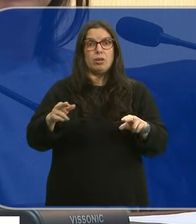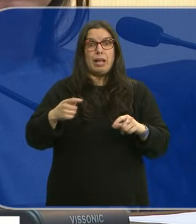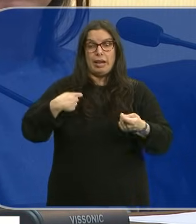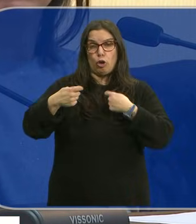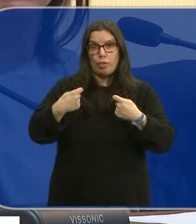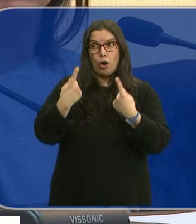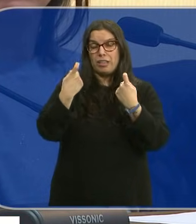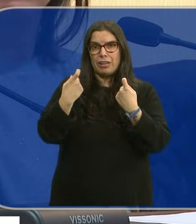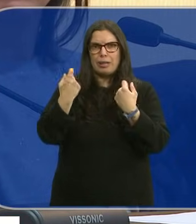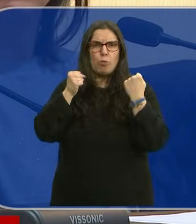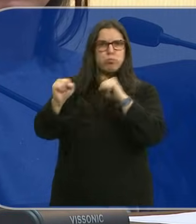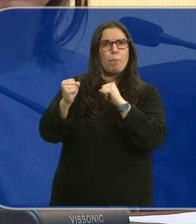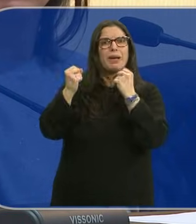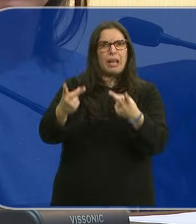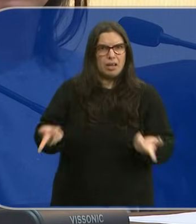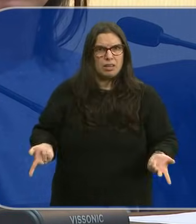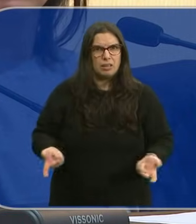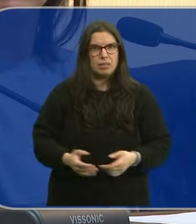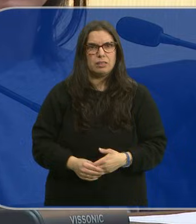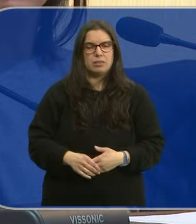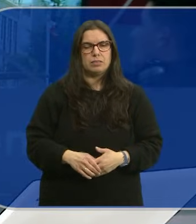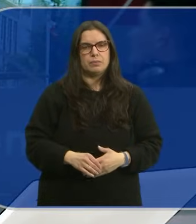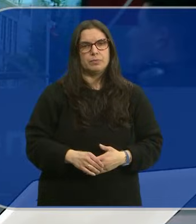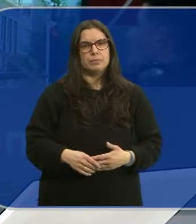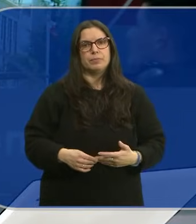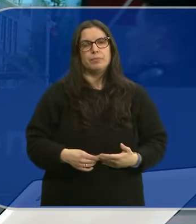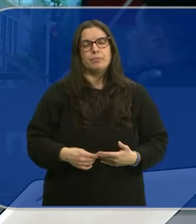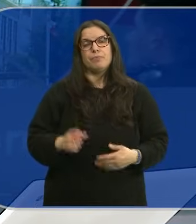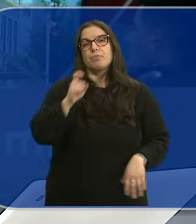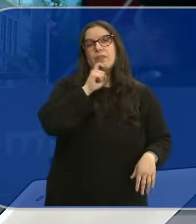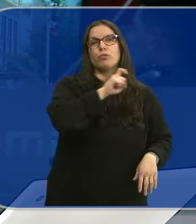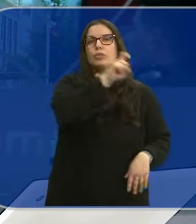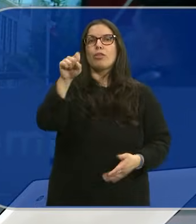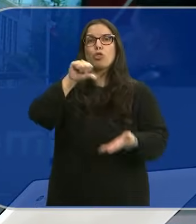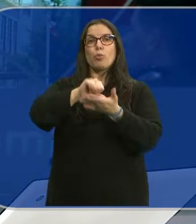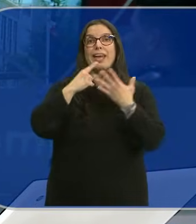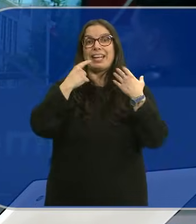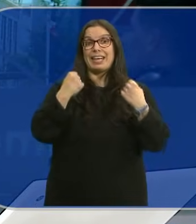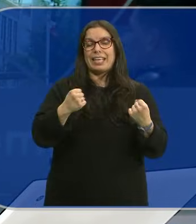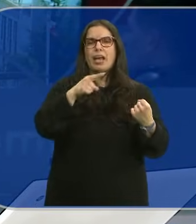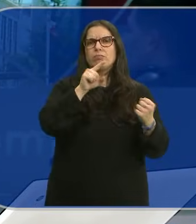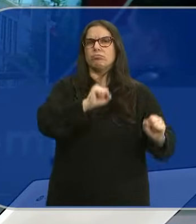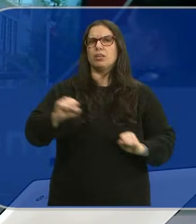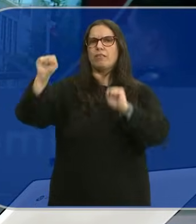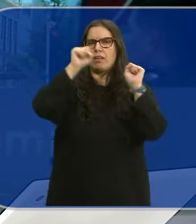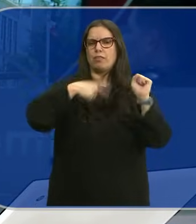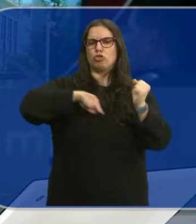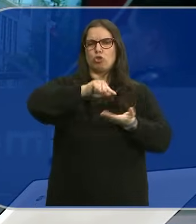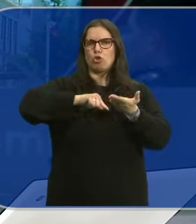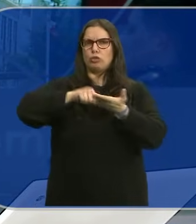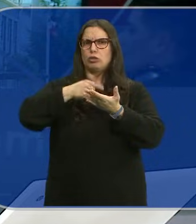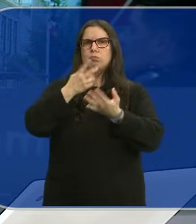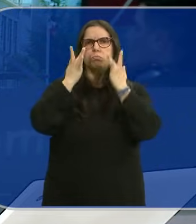cuando aún es necesaria la negociación por el bien del municipio. La Fundación Ciudad de la Energía defiende la regularidad de